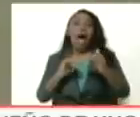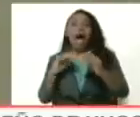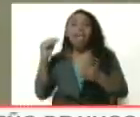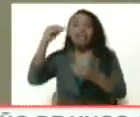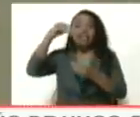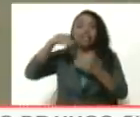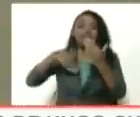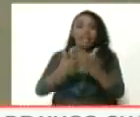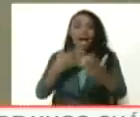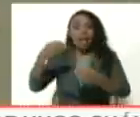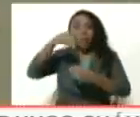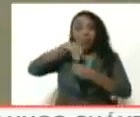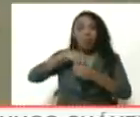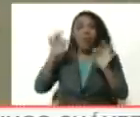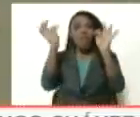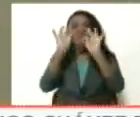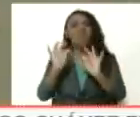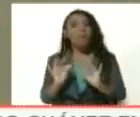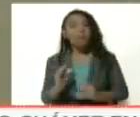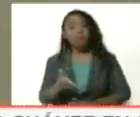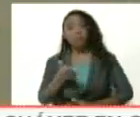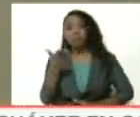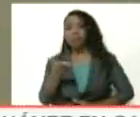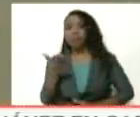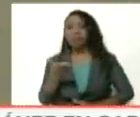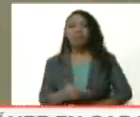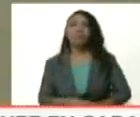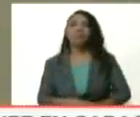interna en forma importante.